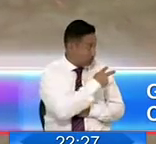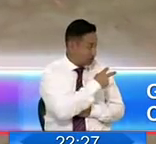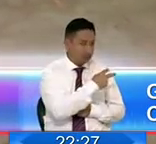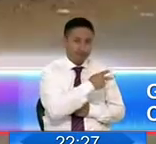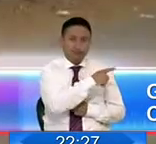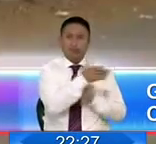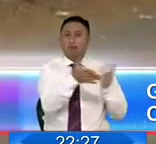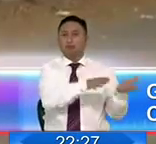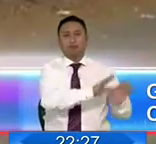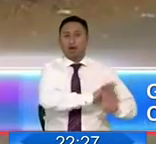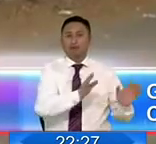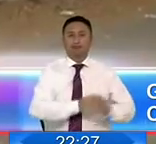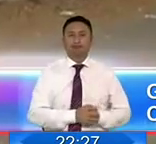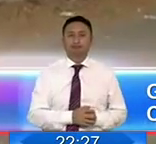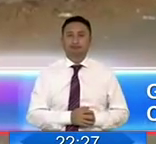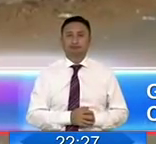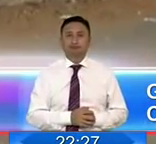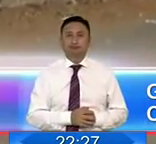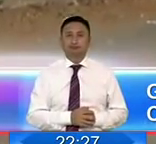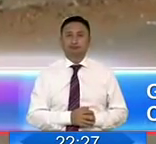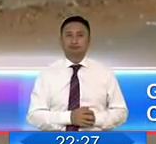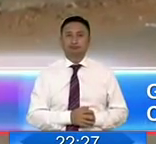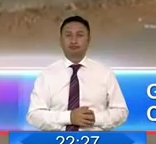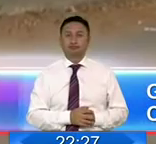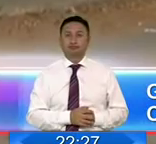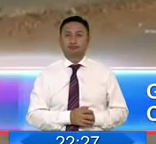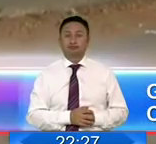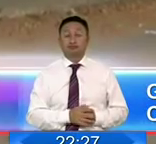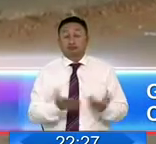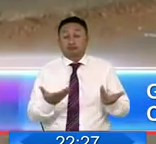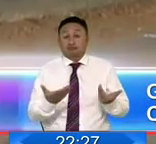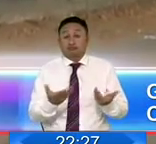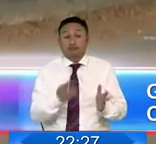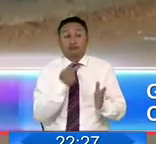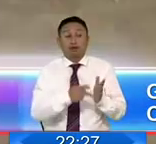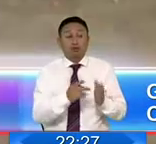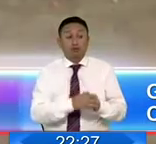estaba en el piso, ya ahí los chicos ya se habían ido. Pensé que el bebé le había pasado algo porque él